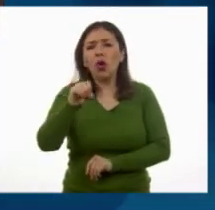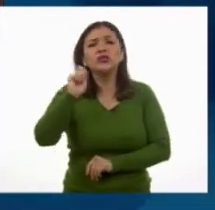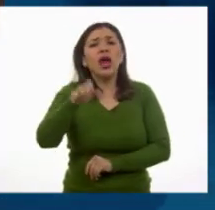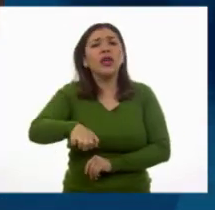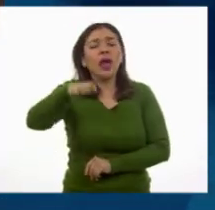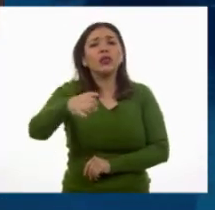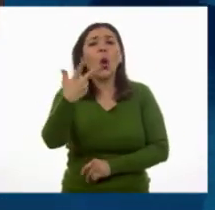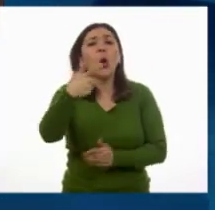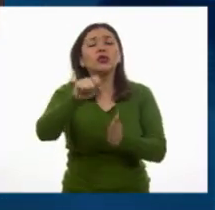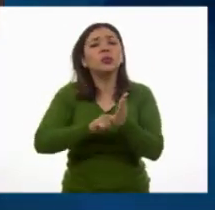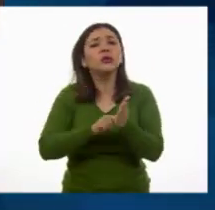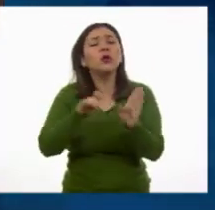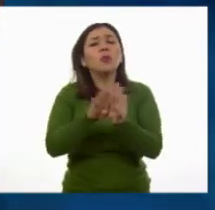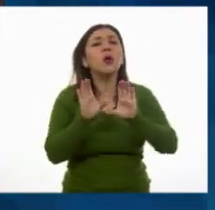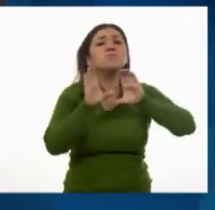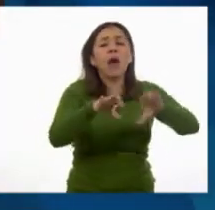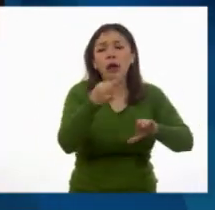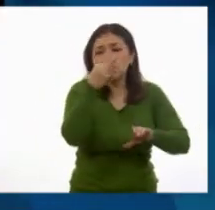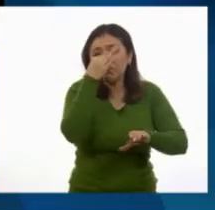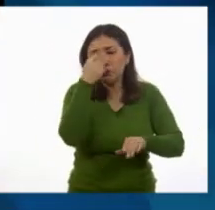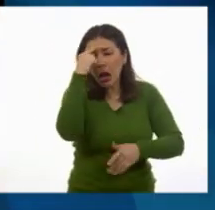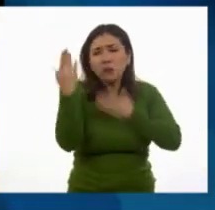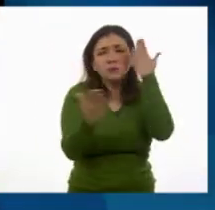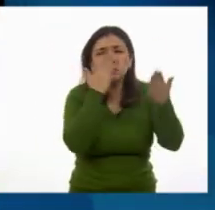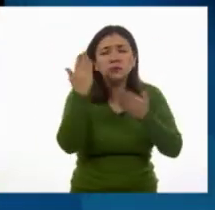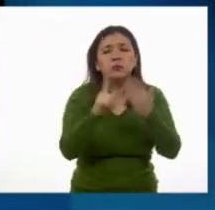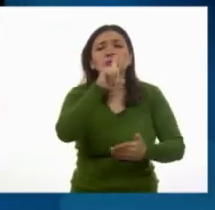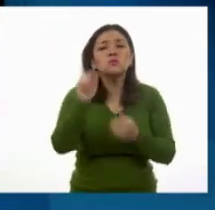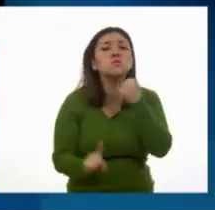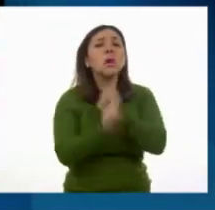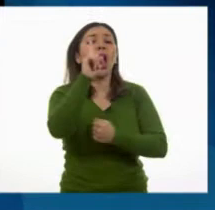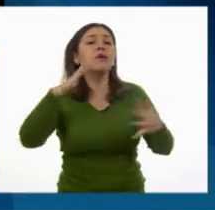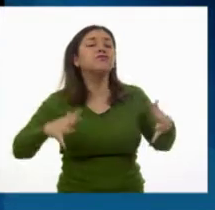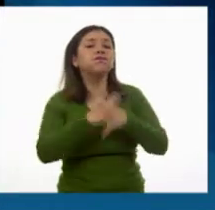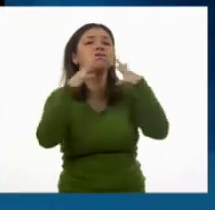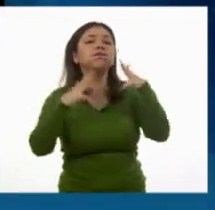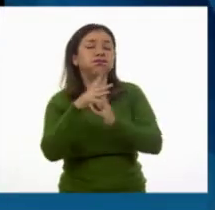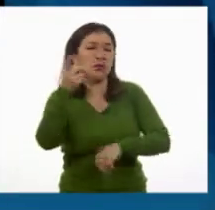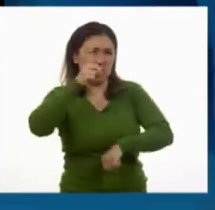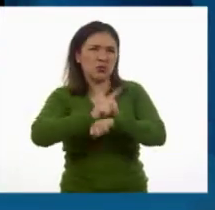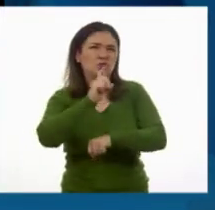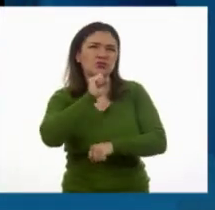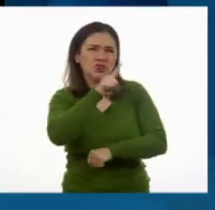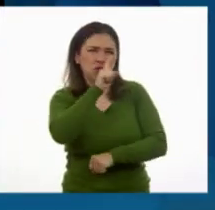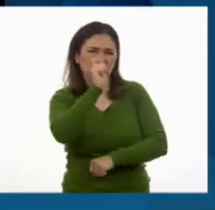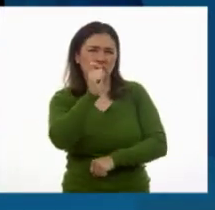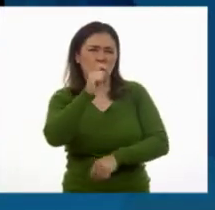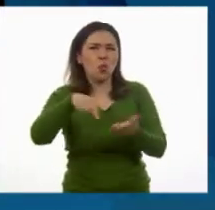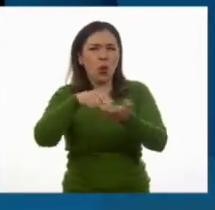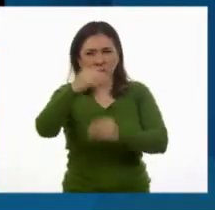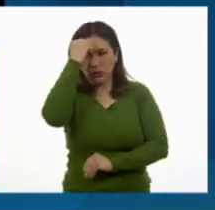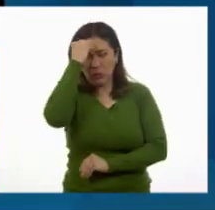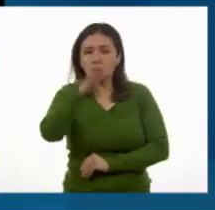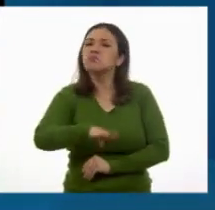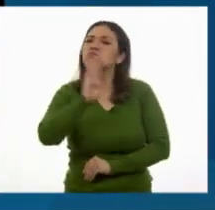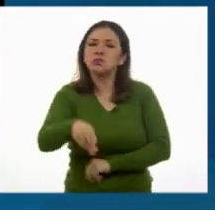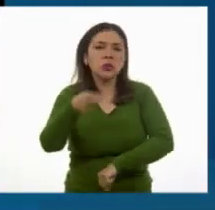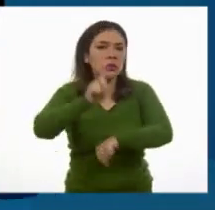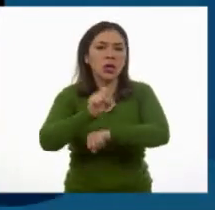tenía 8 meses de ser cadete en el colegio cuando enfrentó a los invasores en Chapultepec. También murió en la